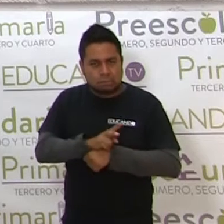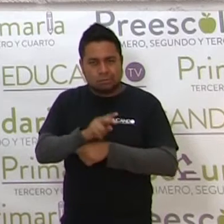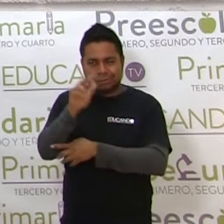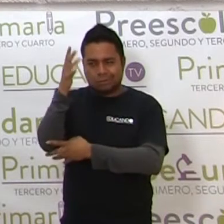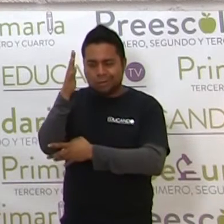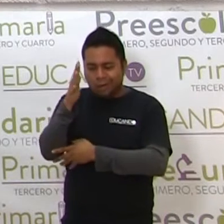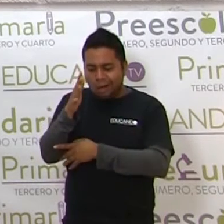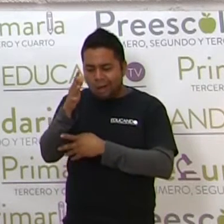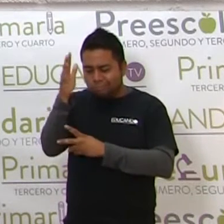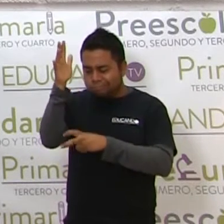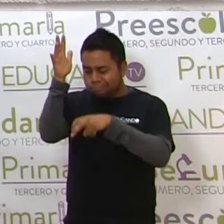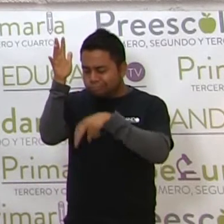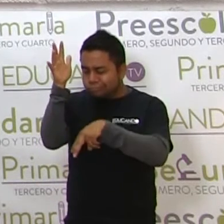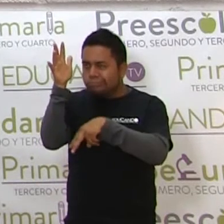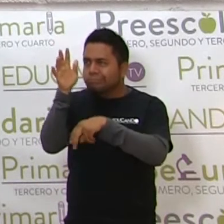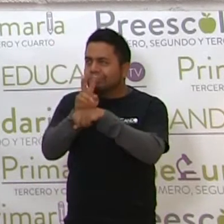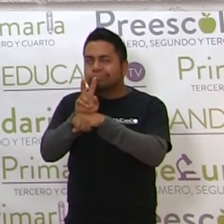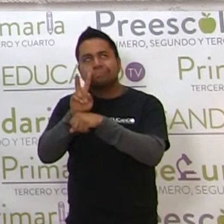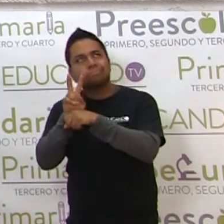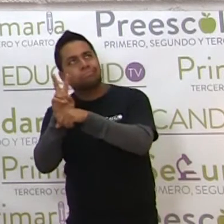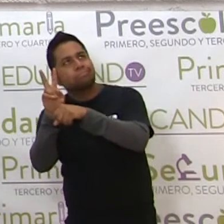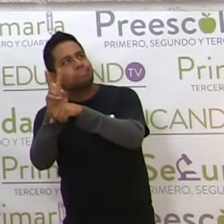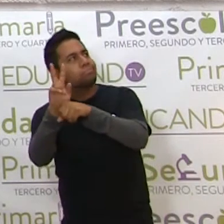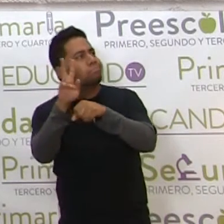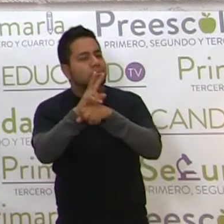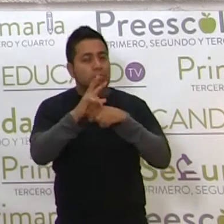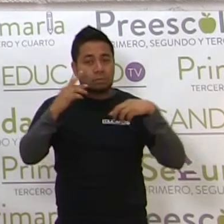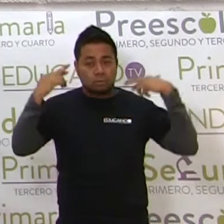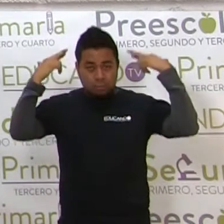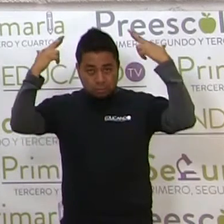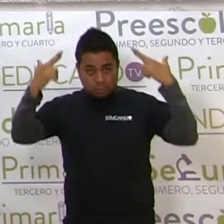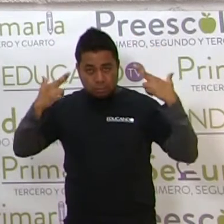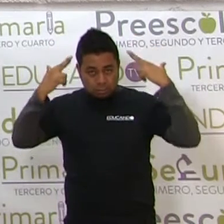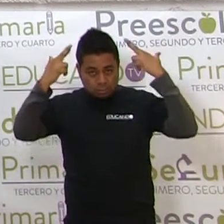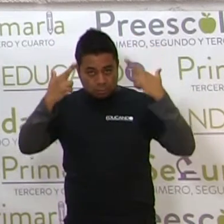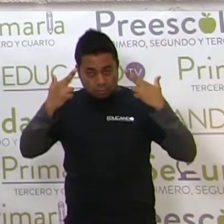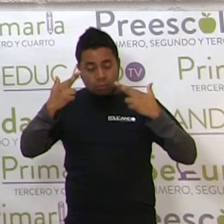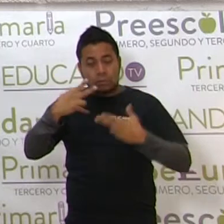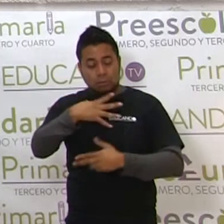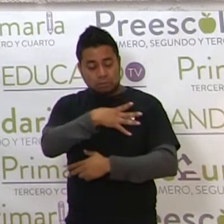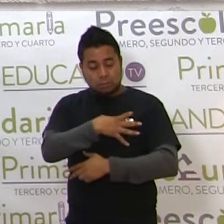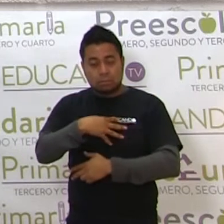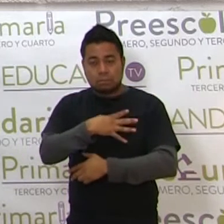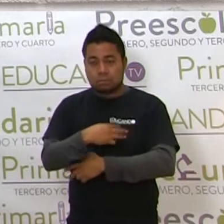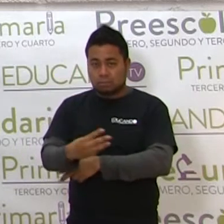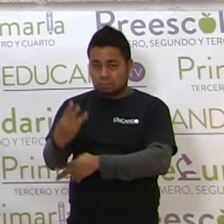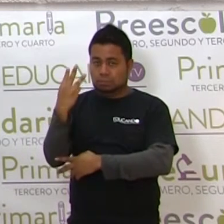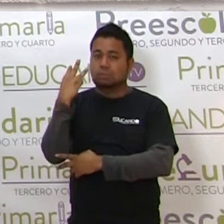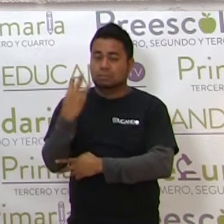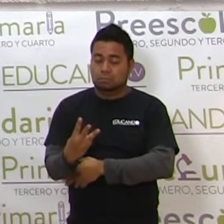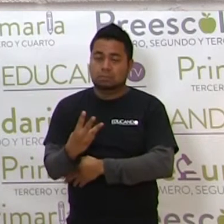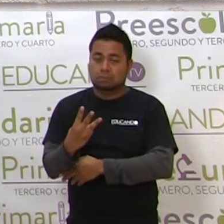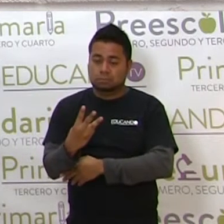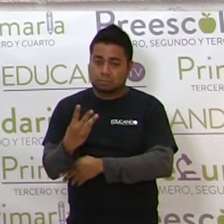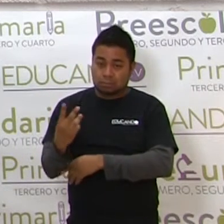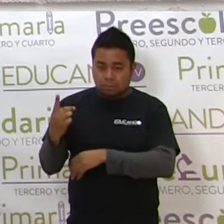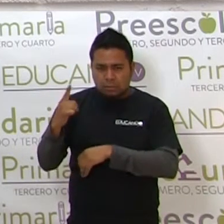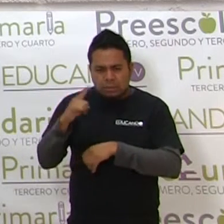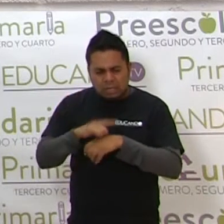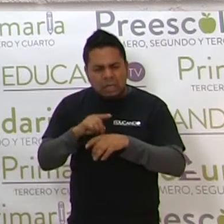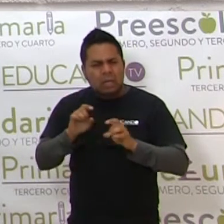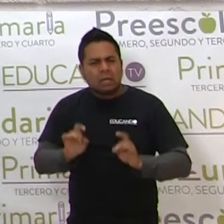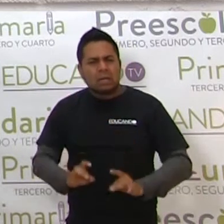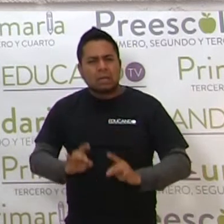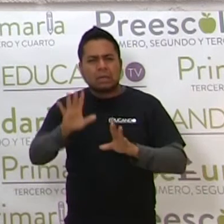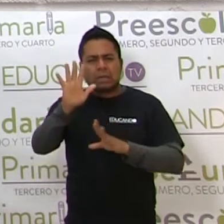árbol famoso el rey tenía tres hijos y un día cuando empezaba ya